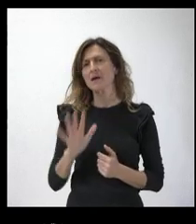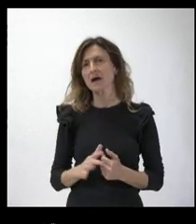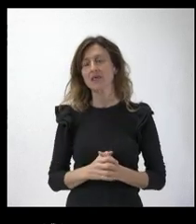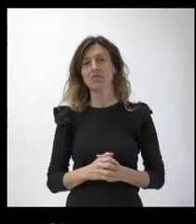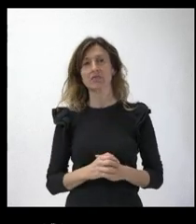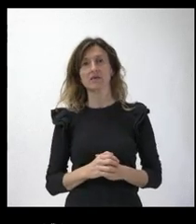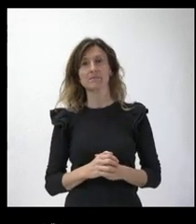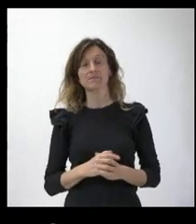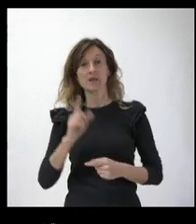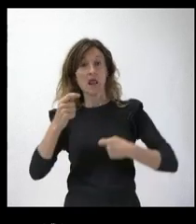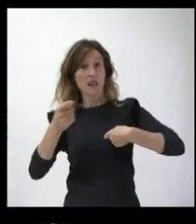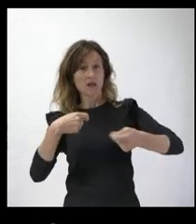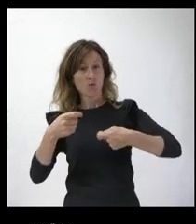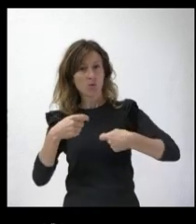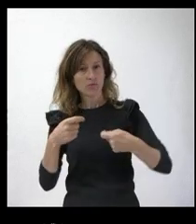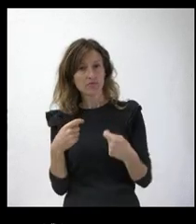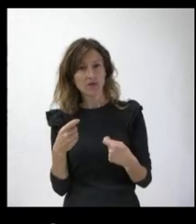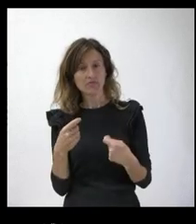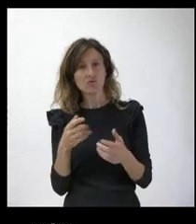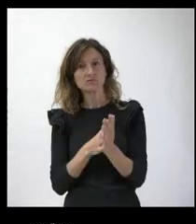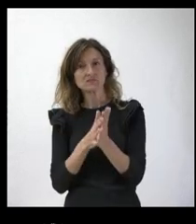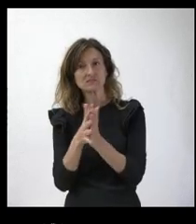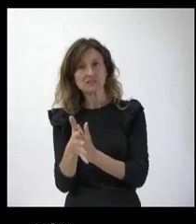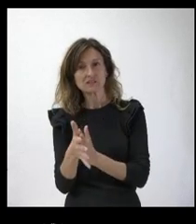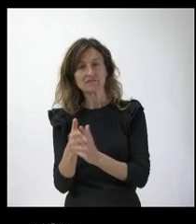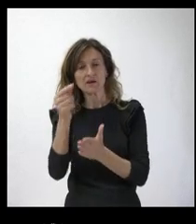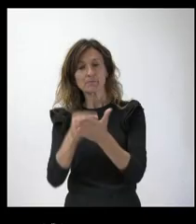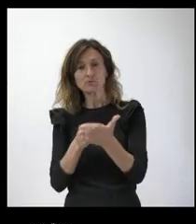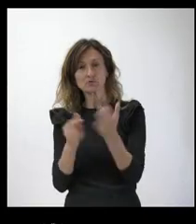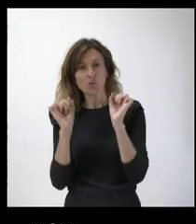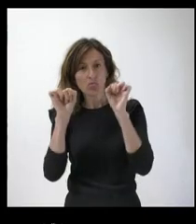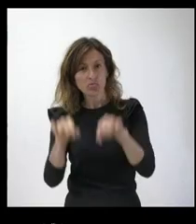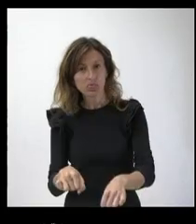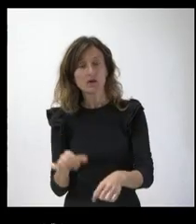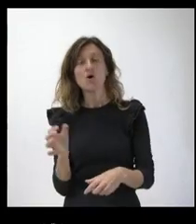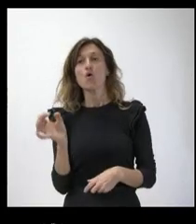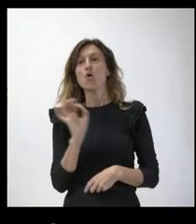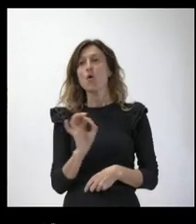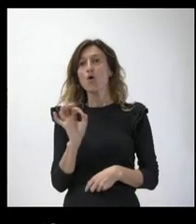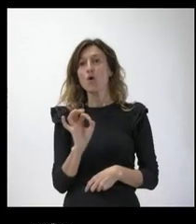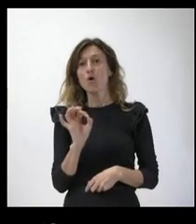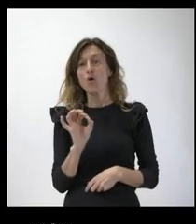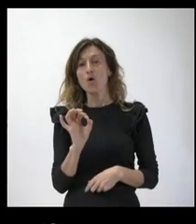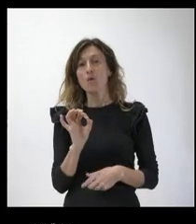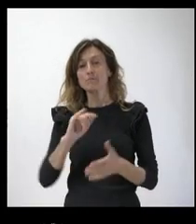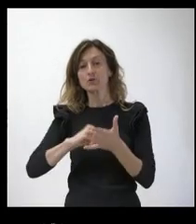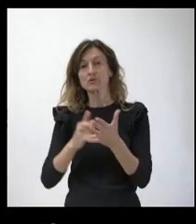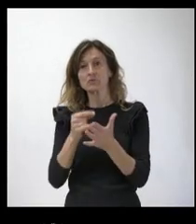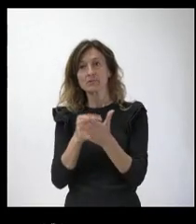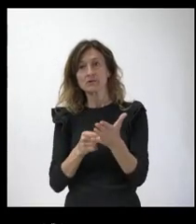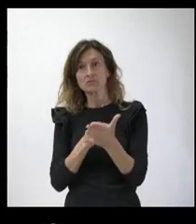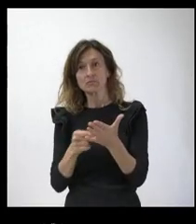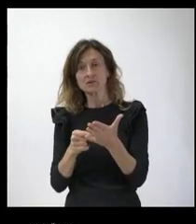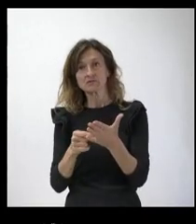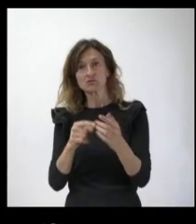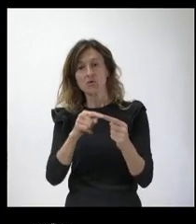esta negociación va a retrasar la presentación de los presupuestos o si la junta en el en el proyecto de presupuestos tiene la senda de déficit